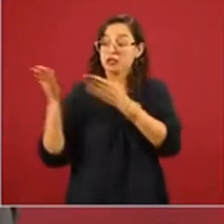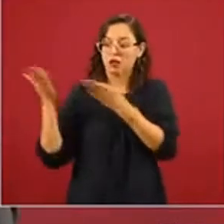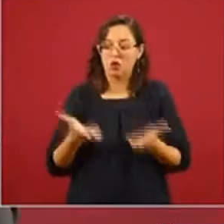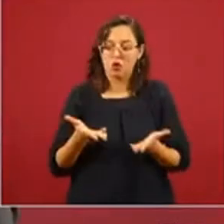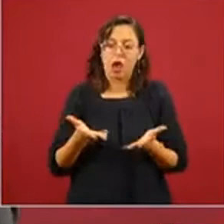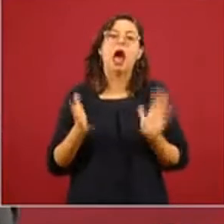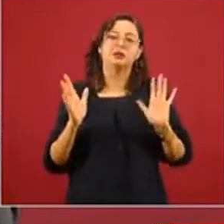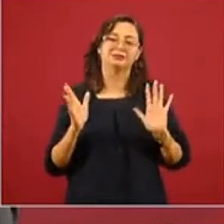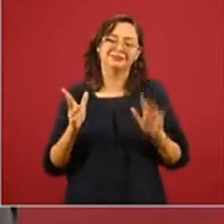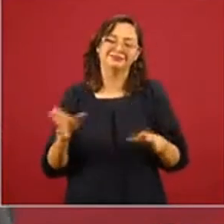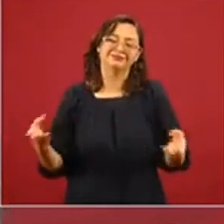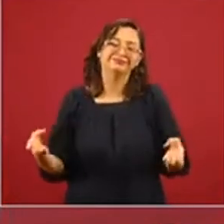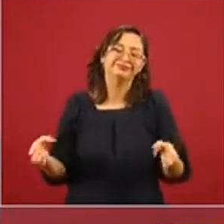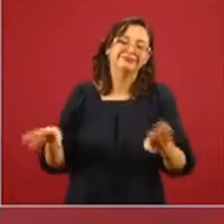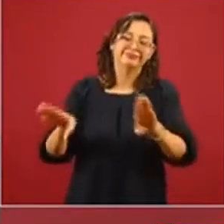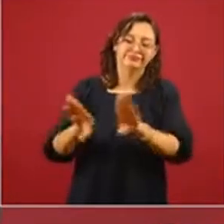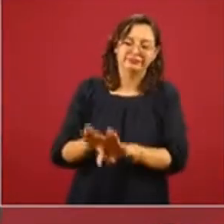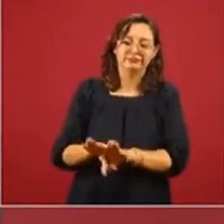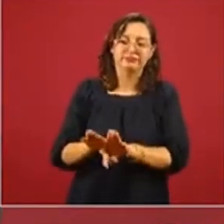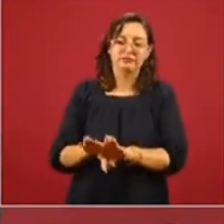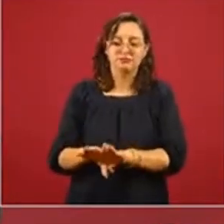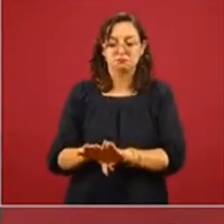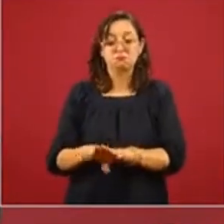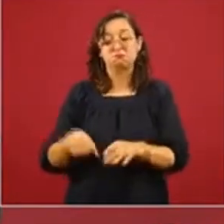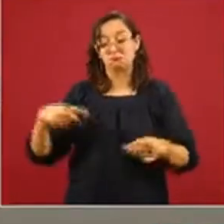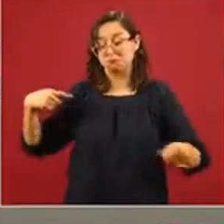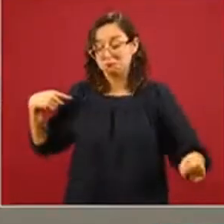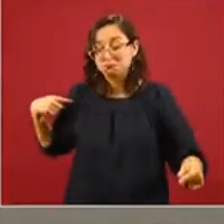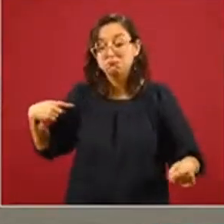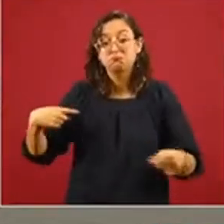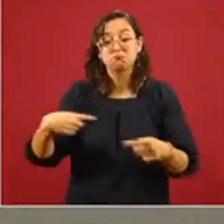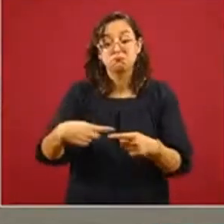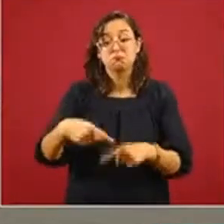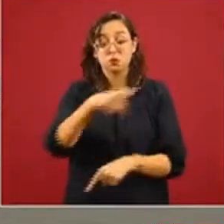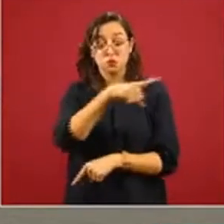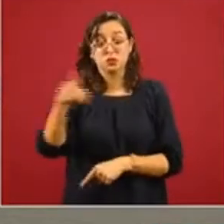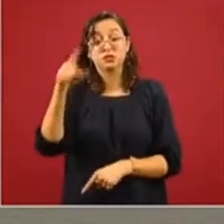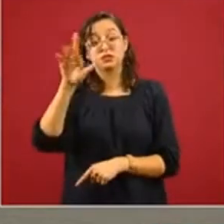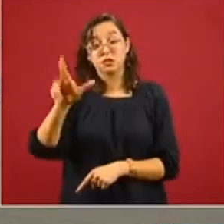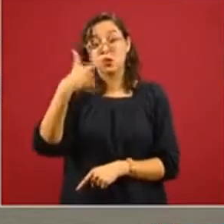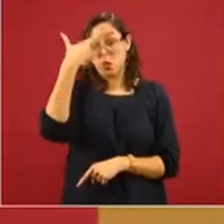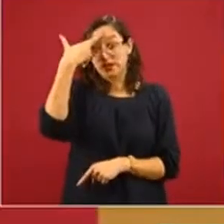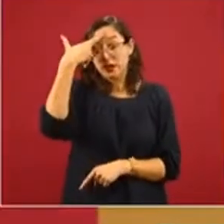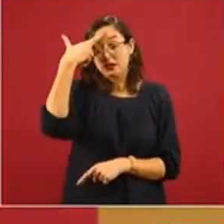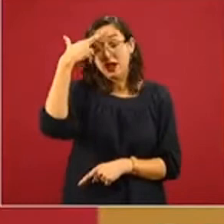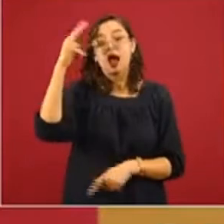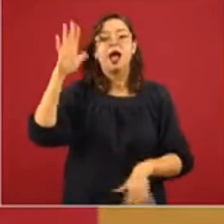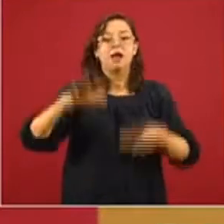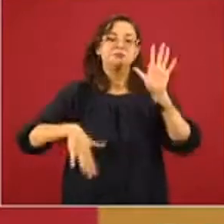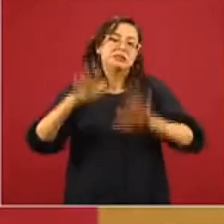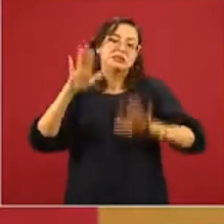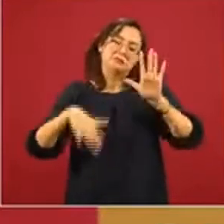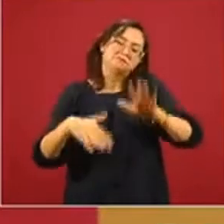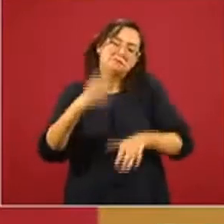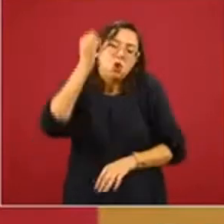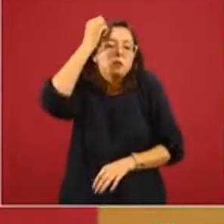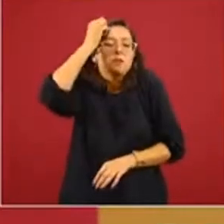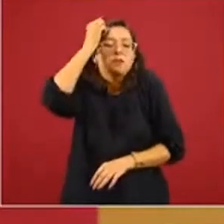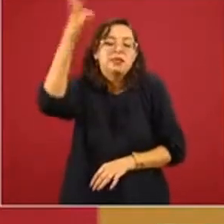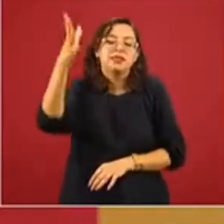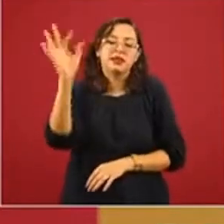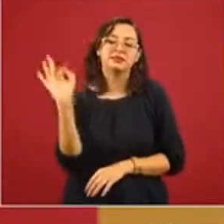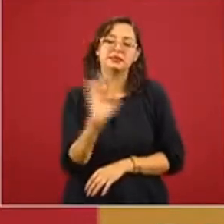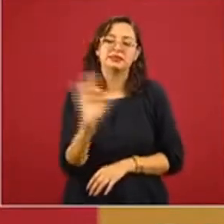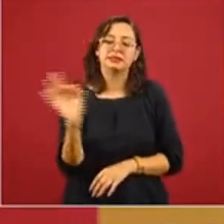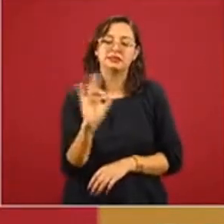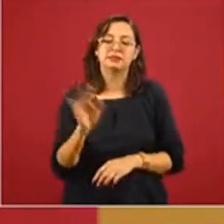contagios. Y lo hicimos, quizá lo recuerdan, pero a veces a todos nos puede fallar la memoria,